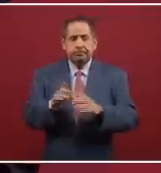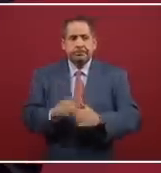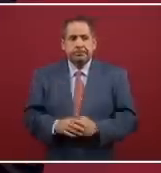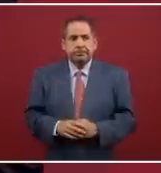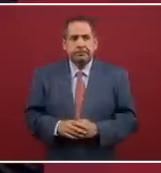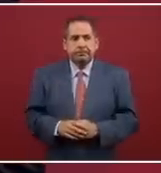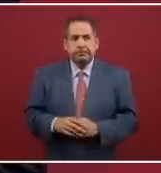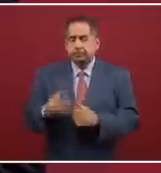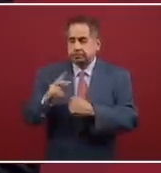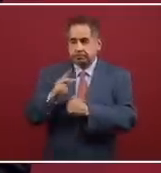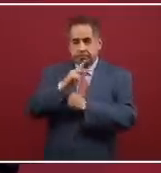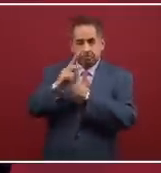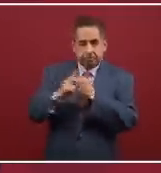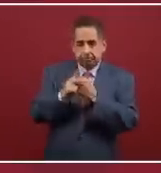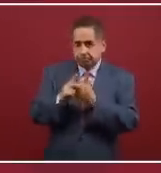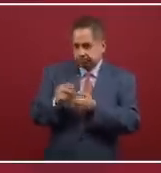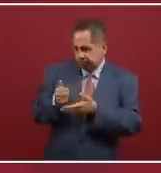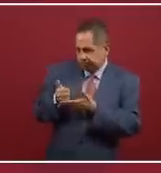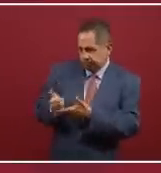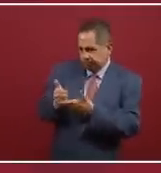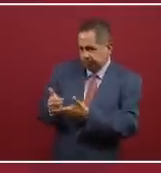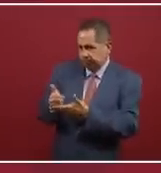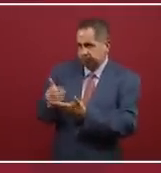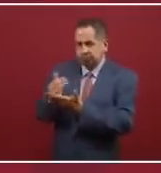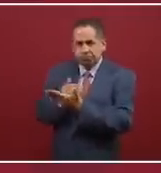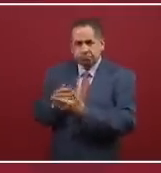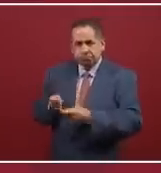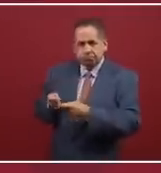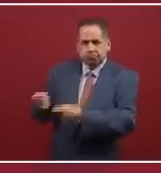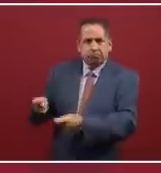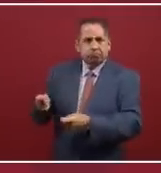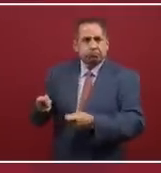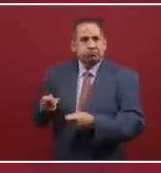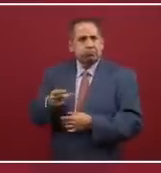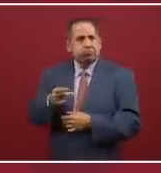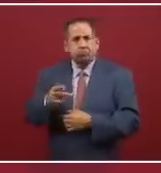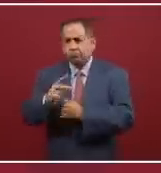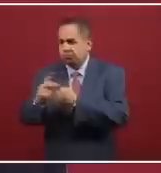a los países pobres